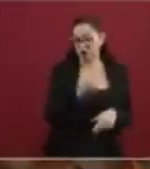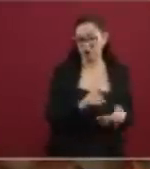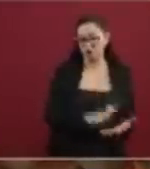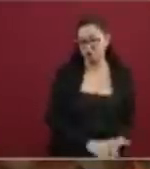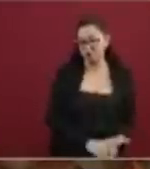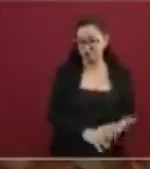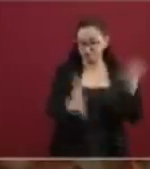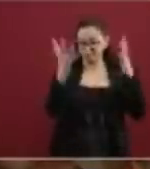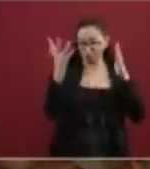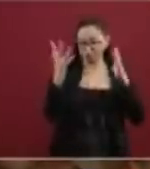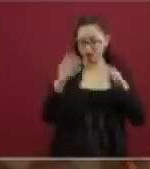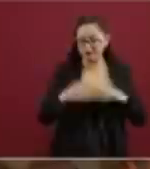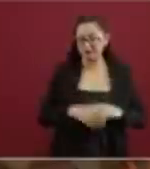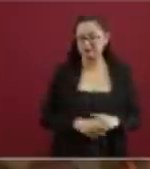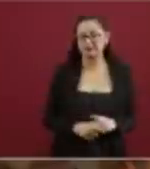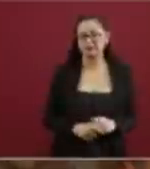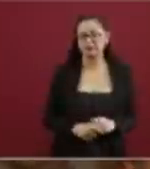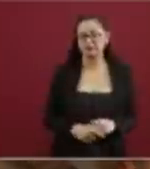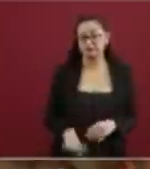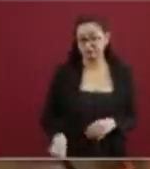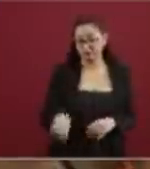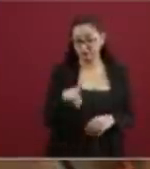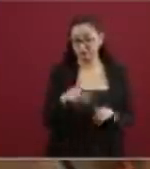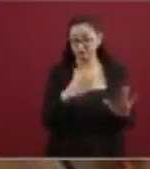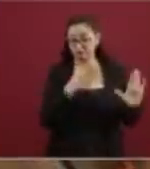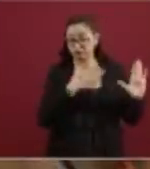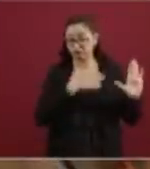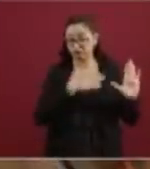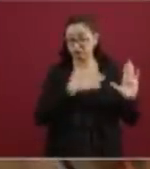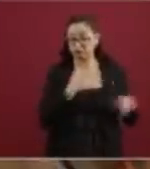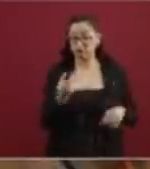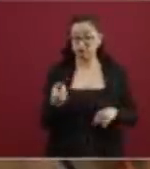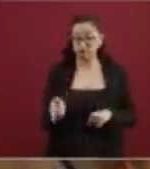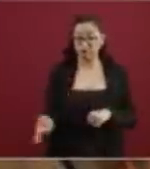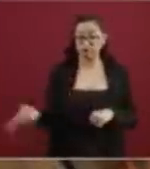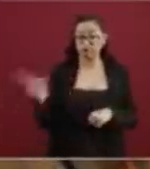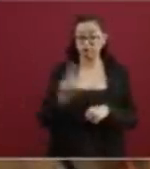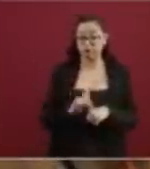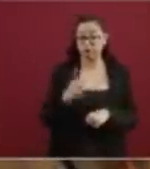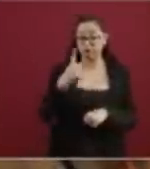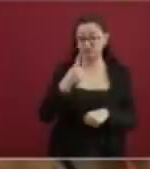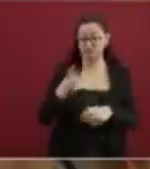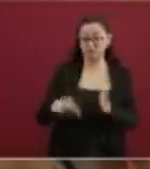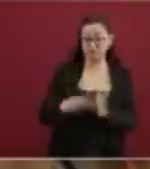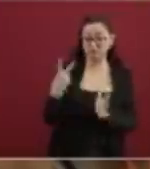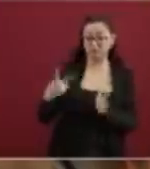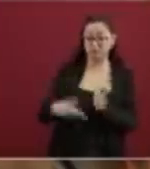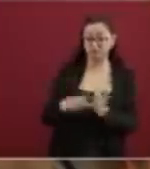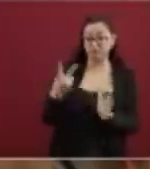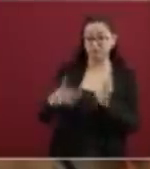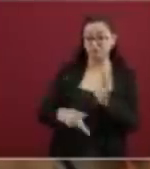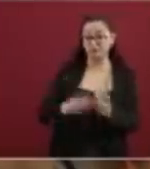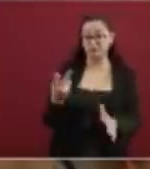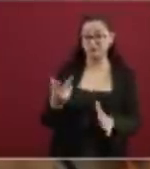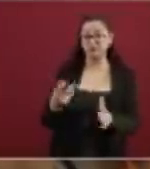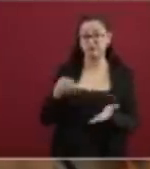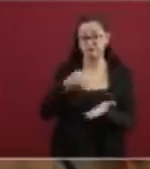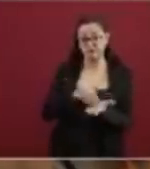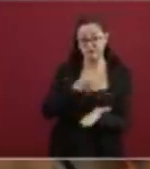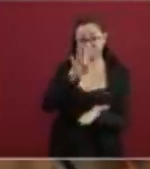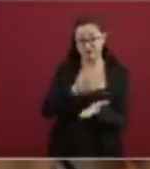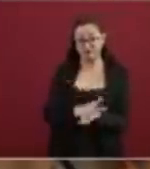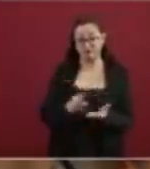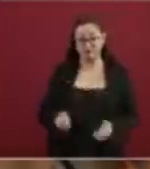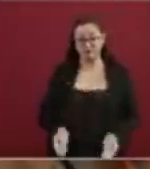puede usted comprometer a un día a la semana podernos entregar un reporte de la seguridad que guarda